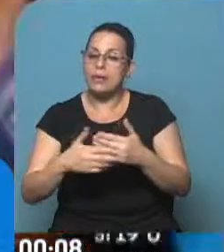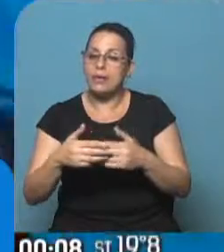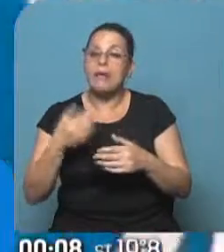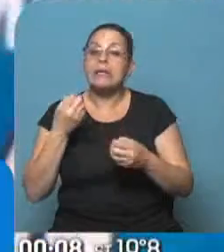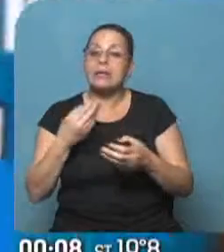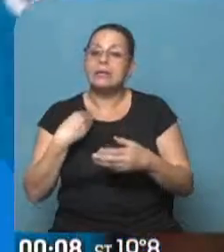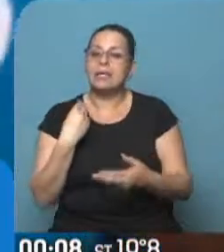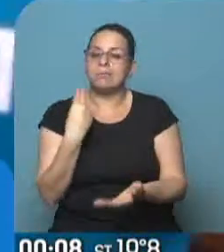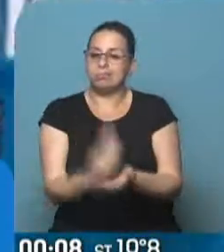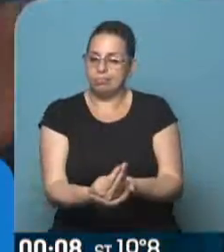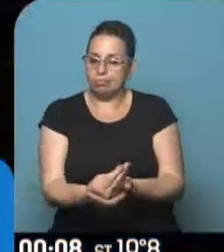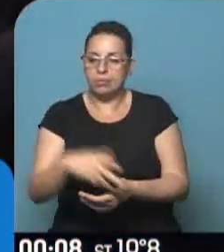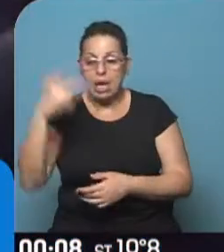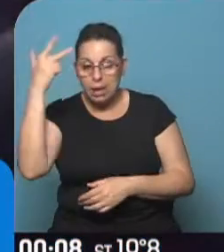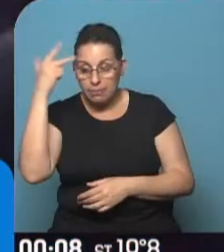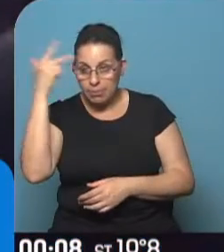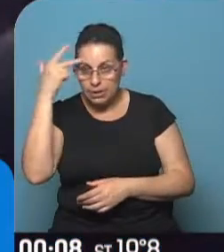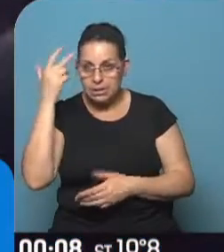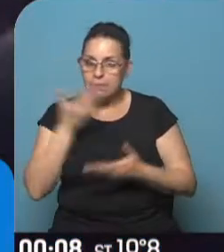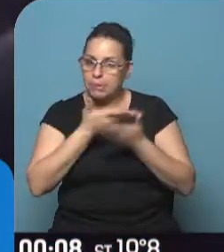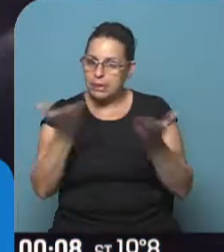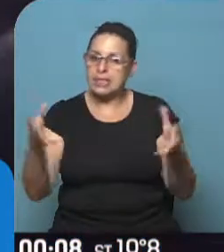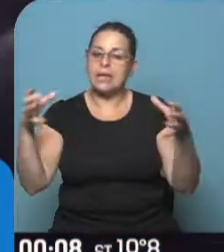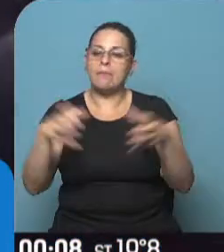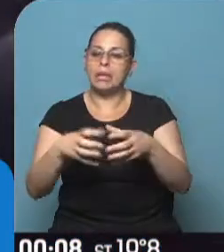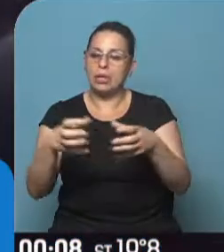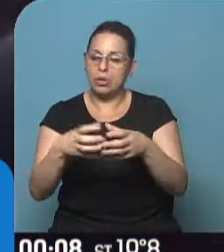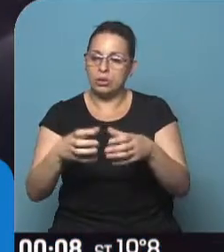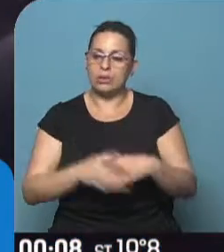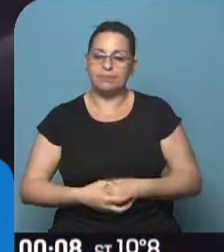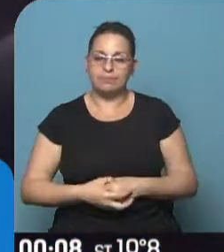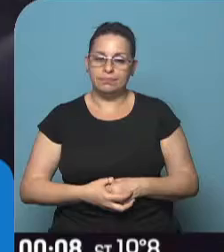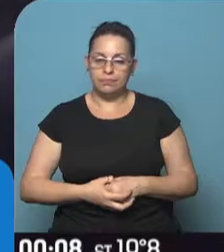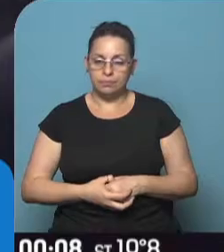el puesto. Messi presentó la pelota de fútbol además.